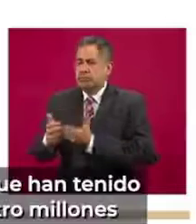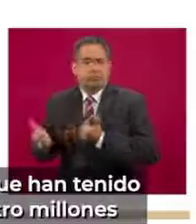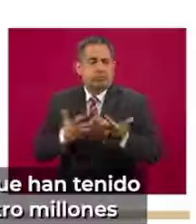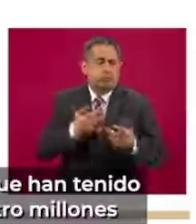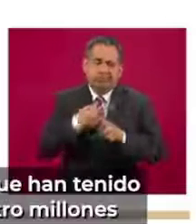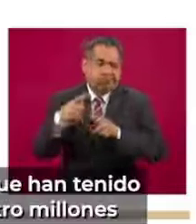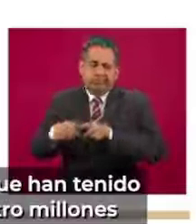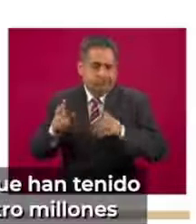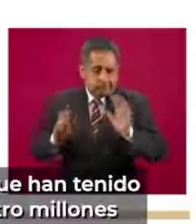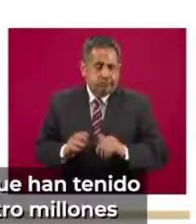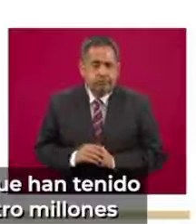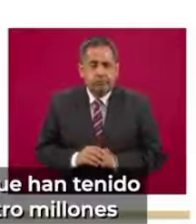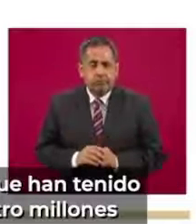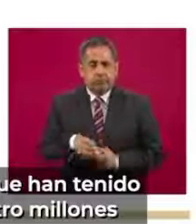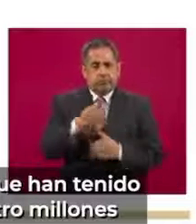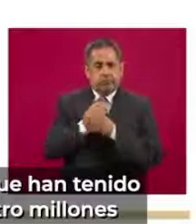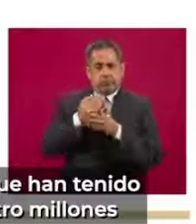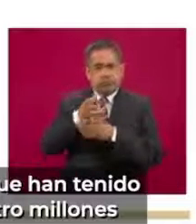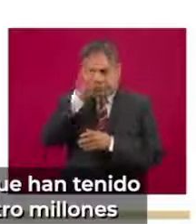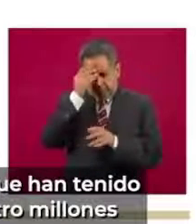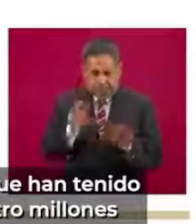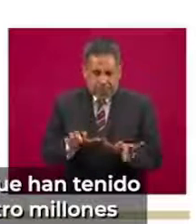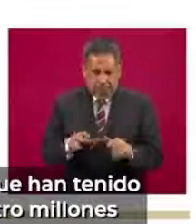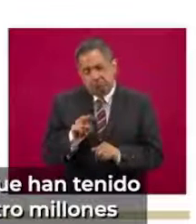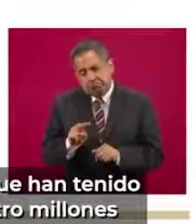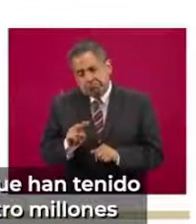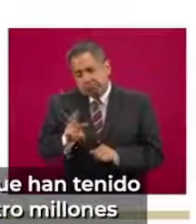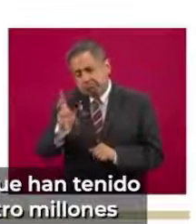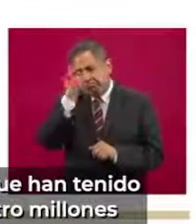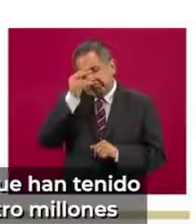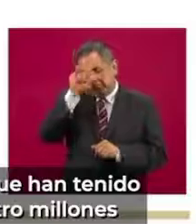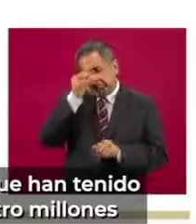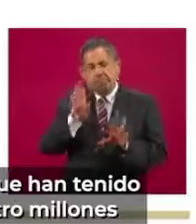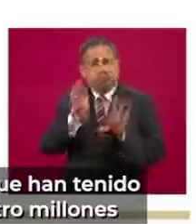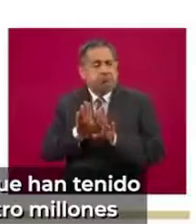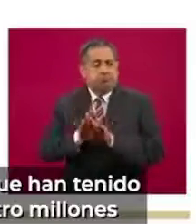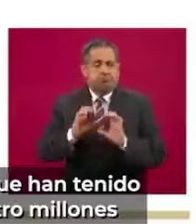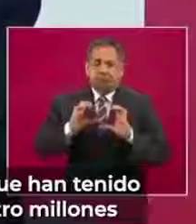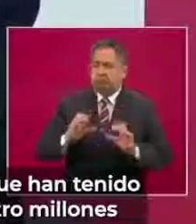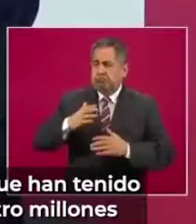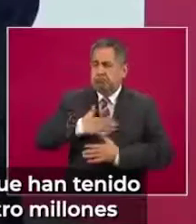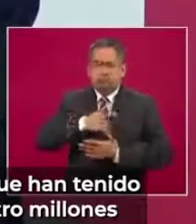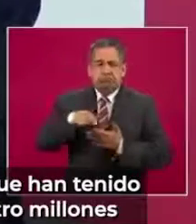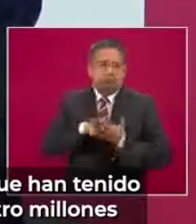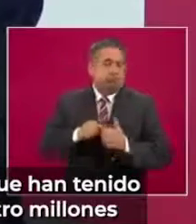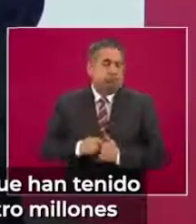demás. Entonces, estos cursos en línea, que la verdad que han tenido mucha y muy buena aceptación,